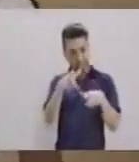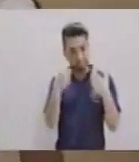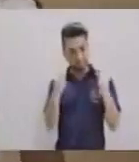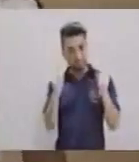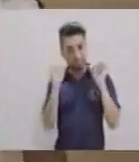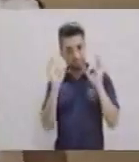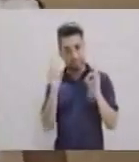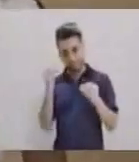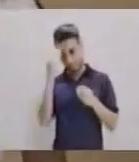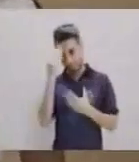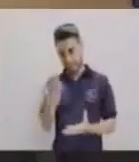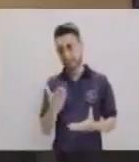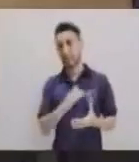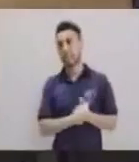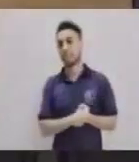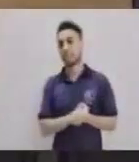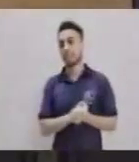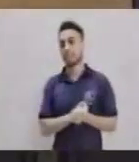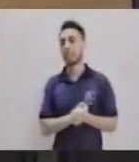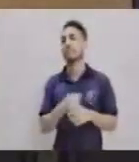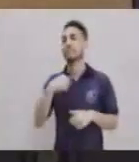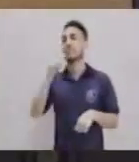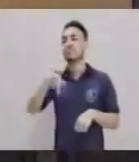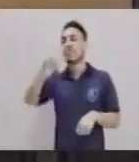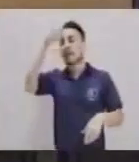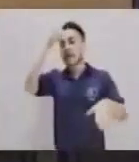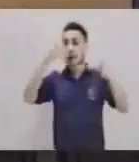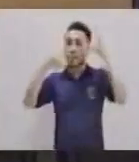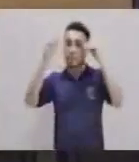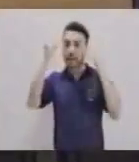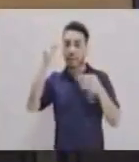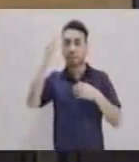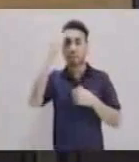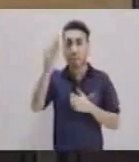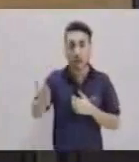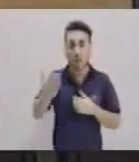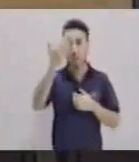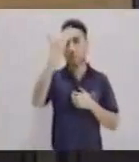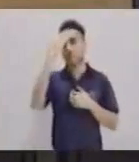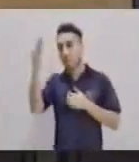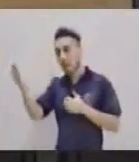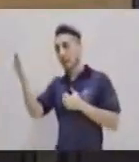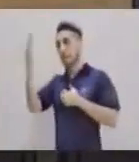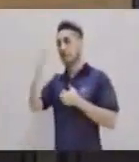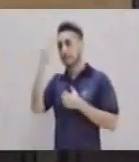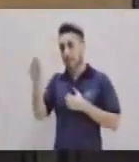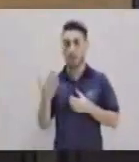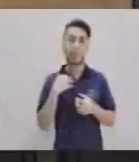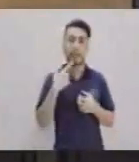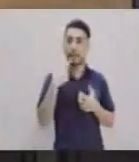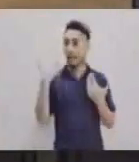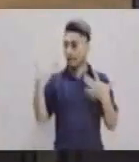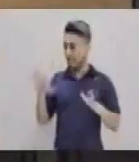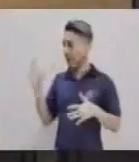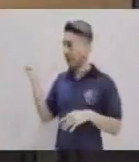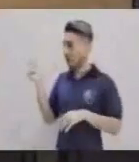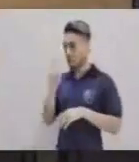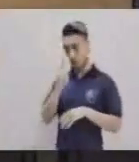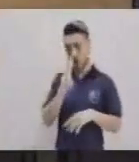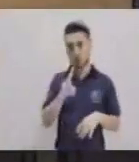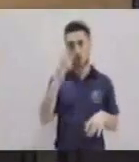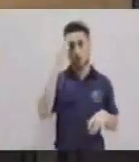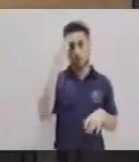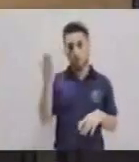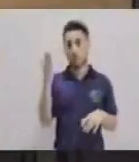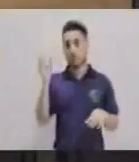trabajo, muchas gracias. Como estamos aprendiendo los saludos, acá ya mencionamos dos